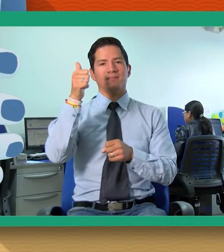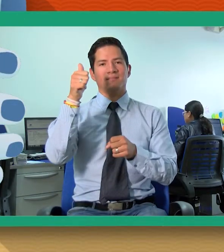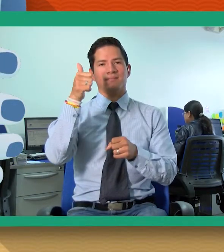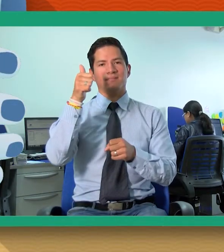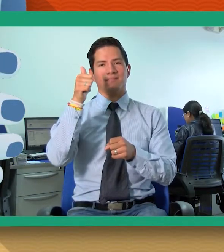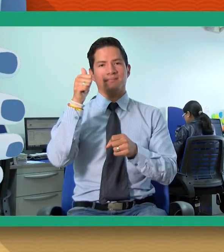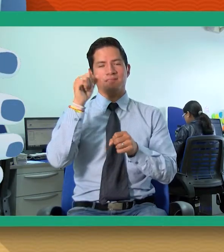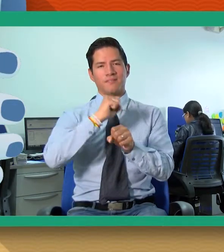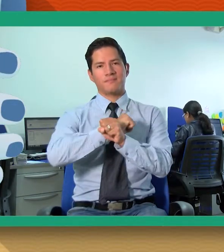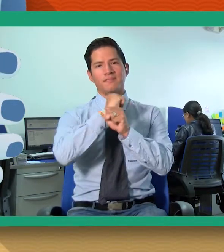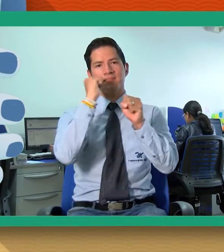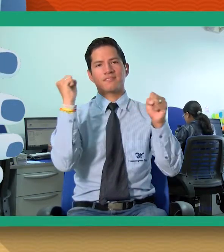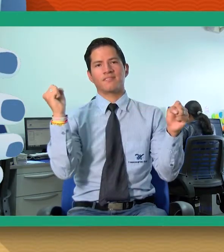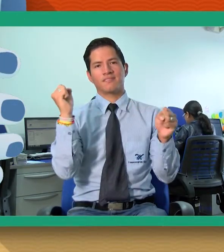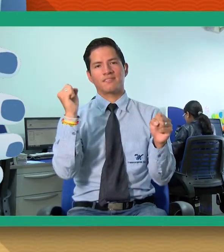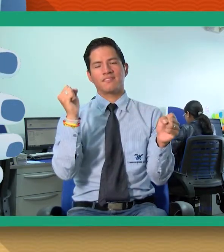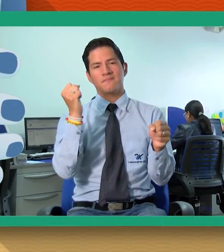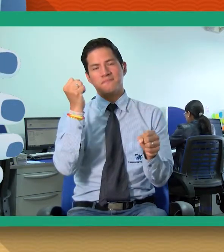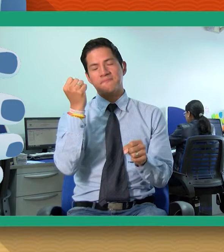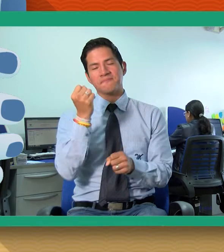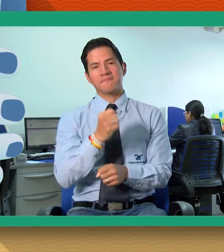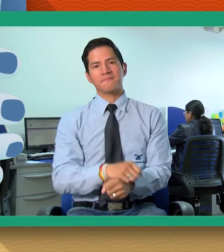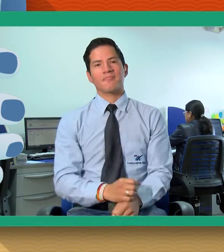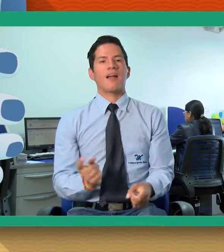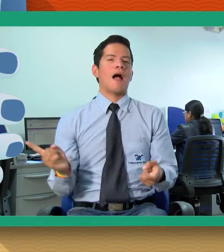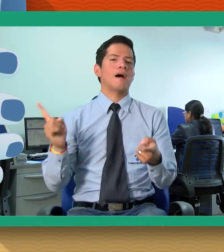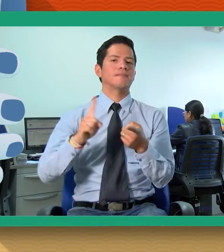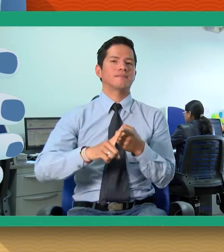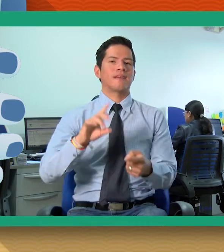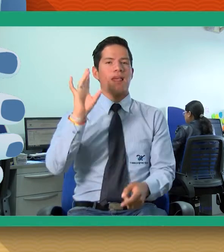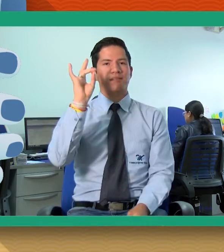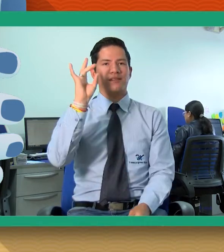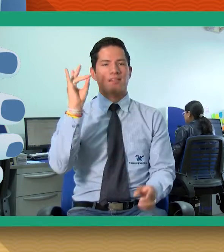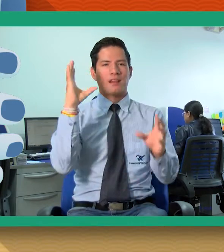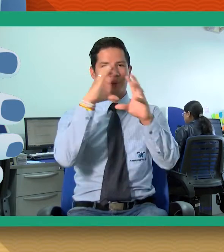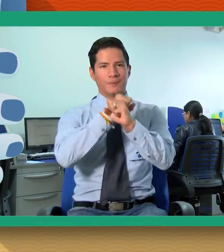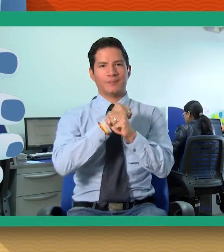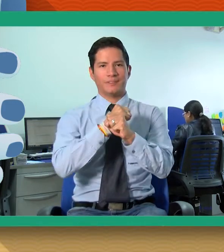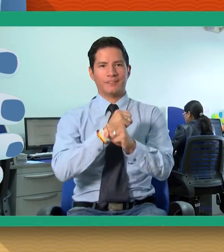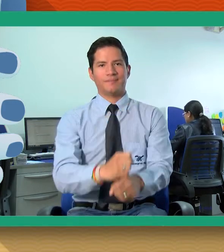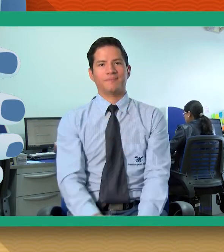Comienzo mi trabajo aquí a las 10 de la mañana hasta las 7 de la noche.